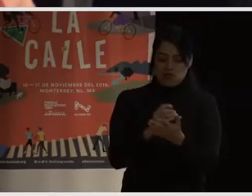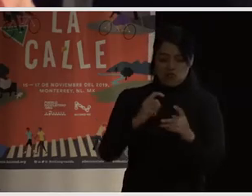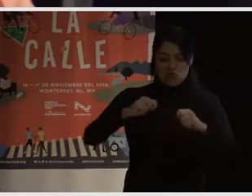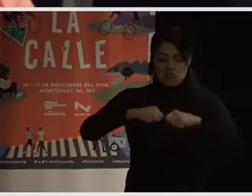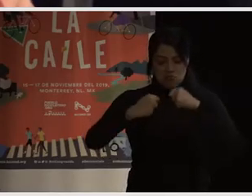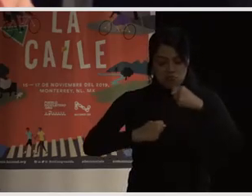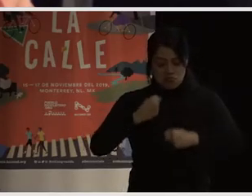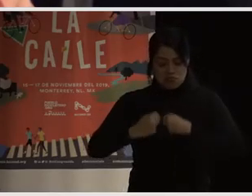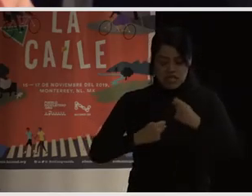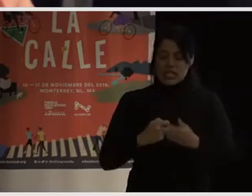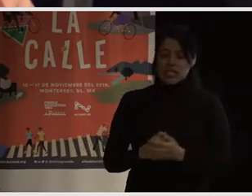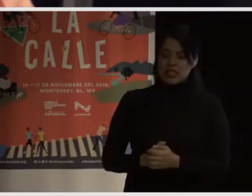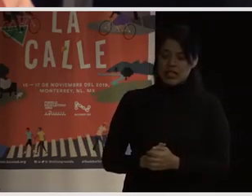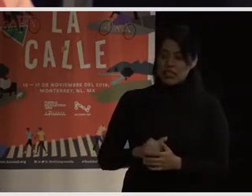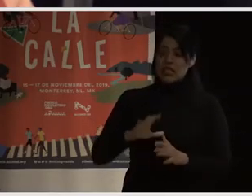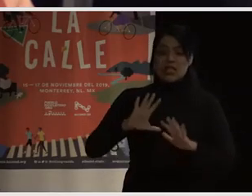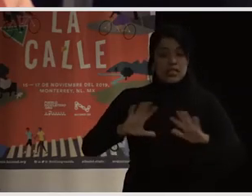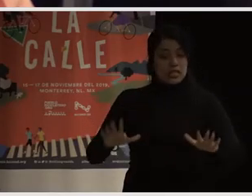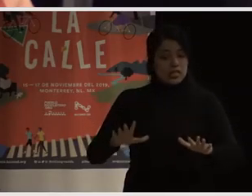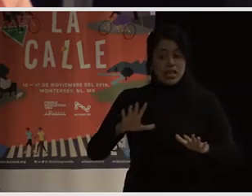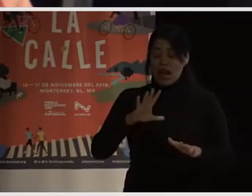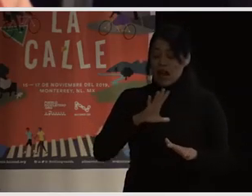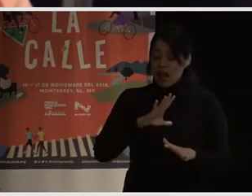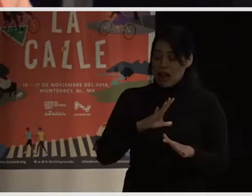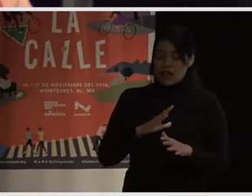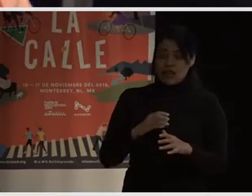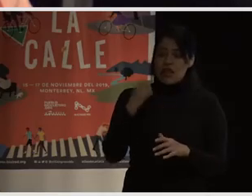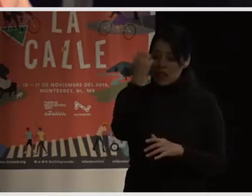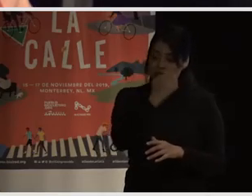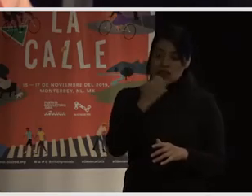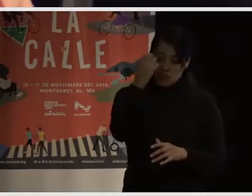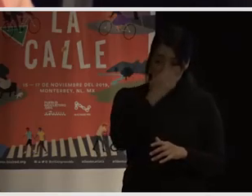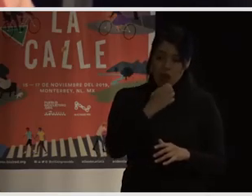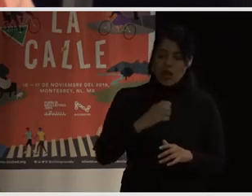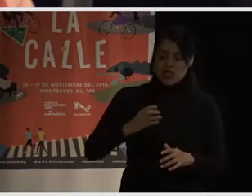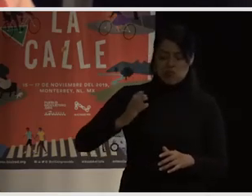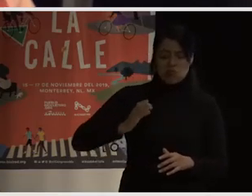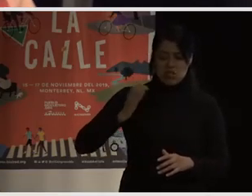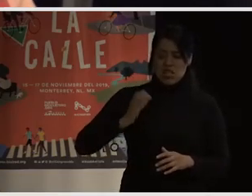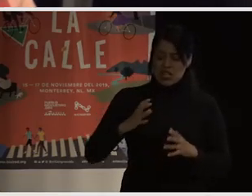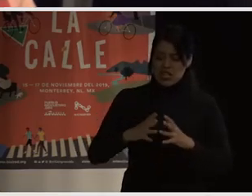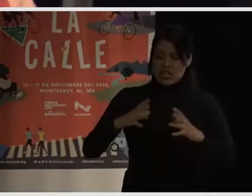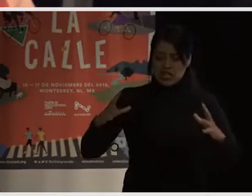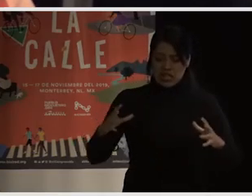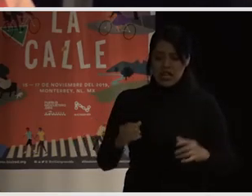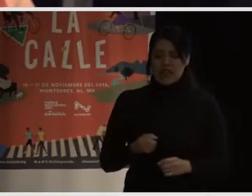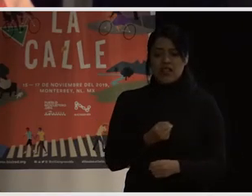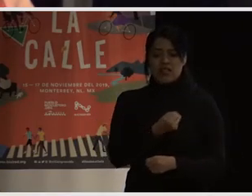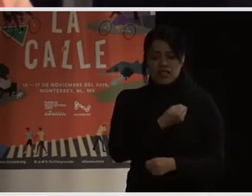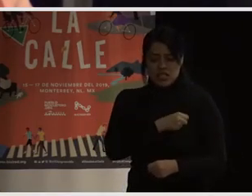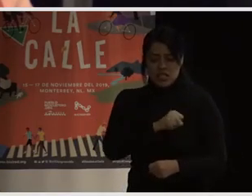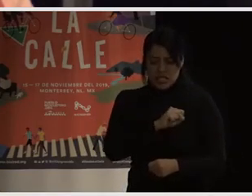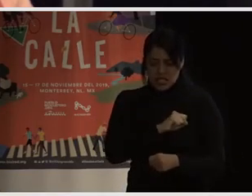grandes centros educativos muy buenos de muy buena calidad hay centros de salud también muy buena calidad